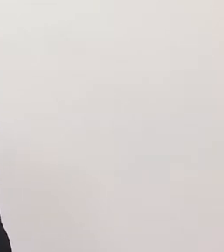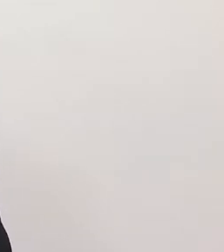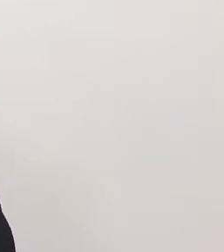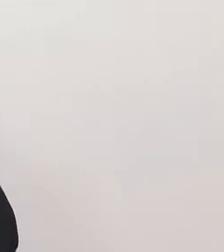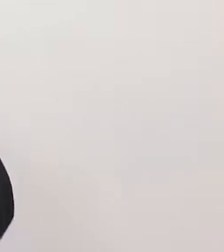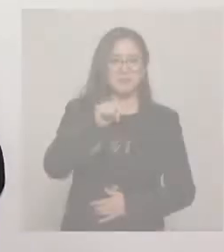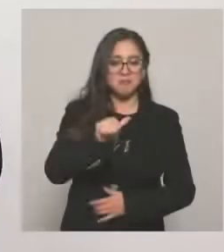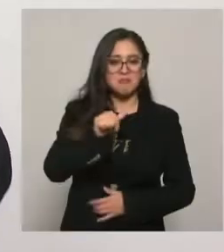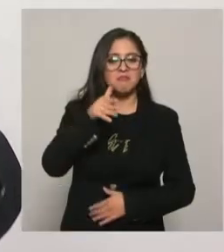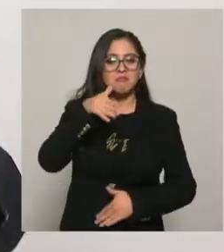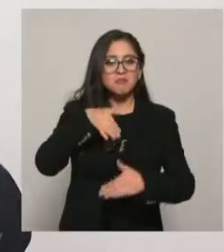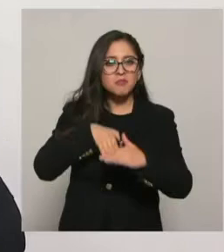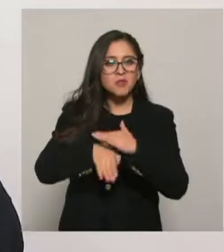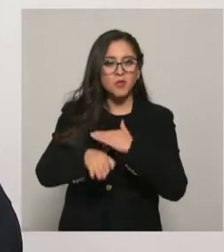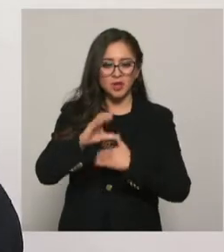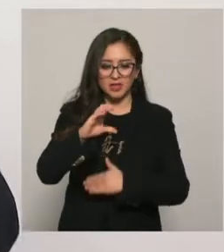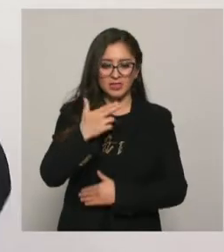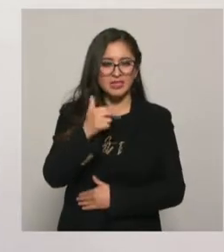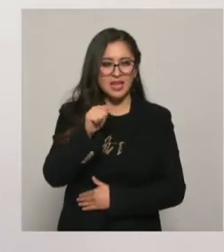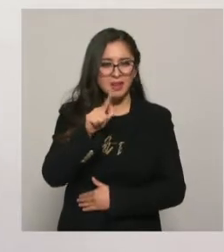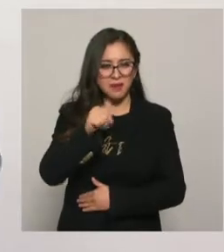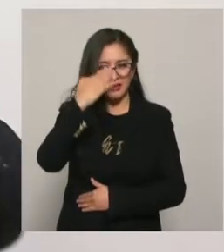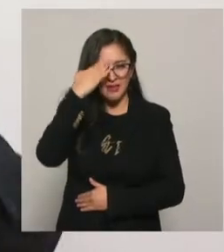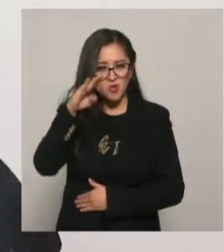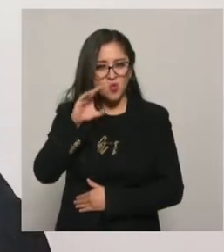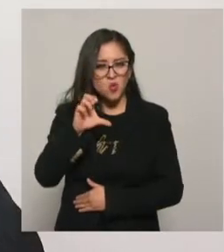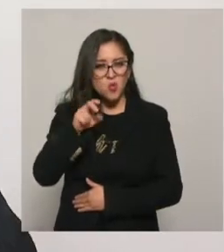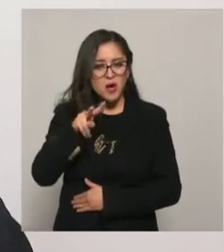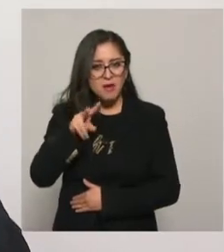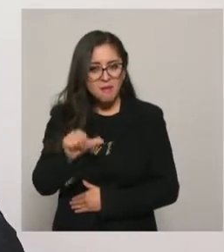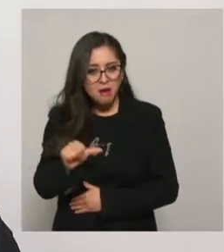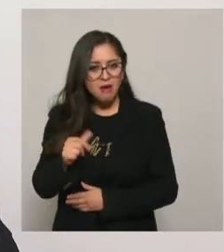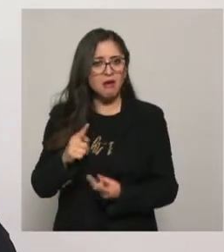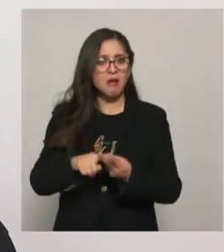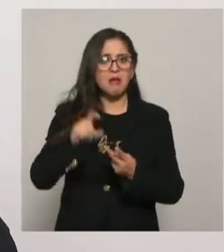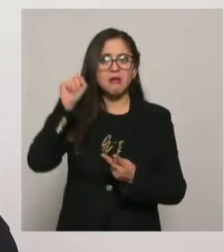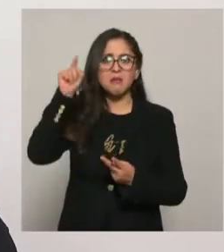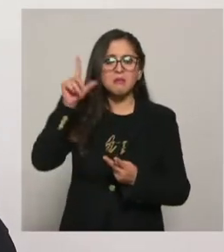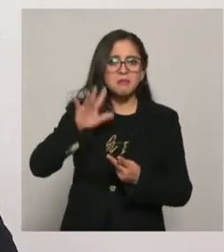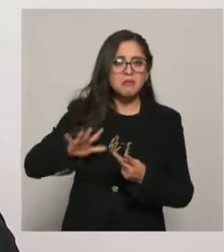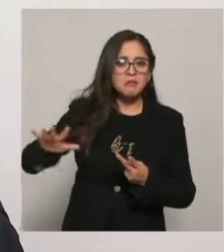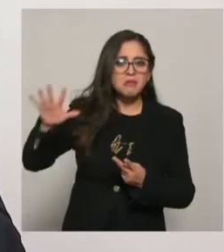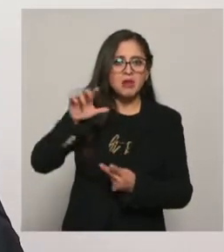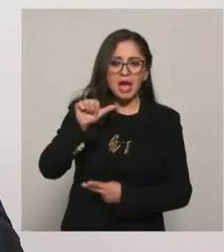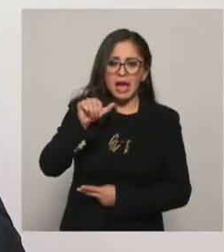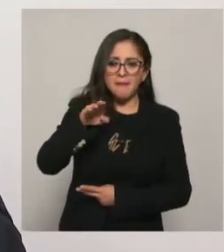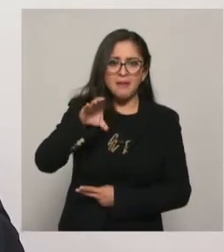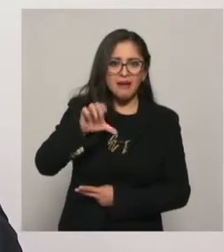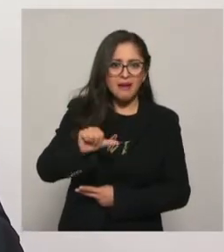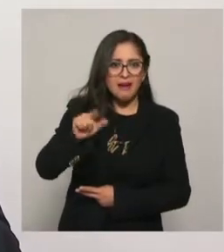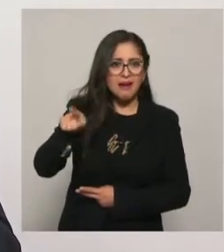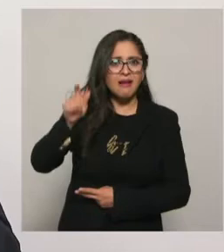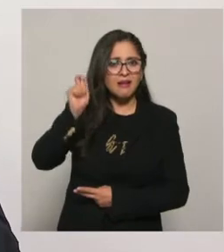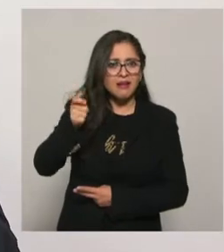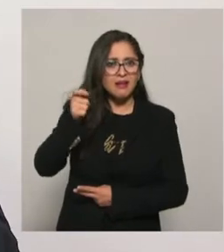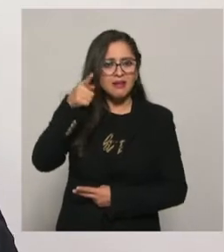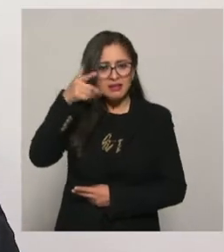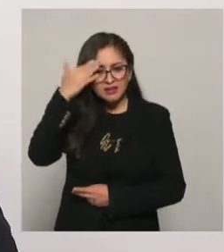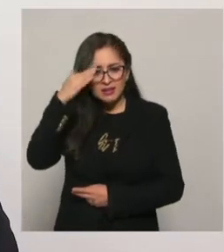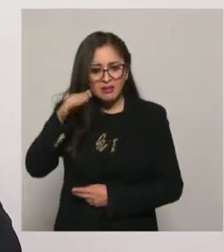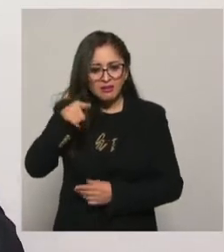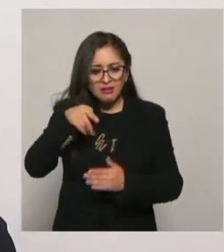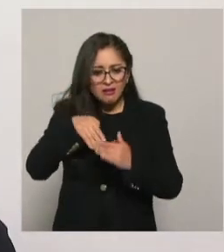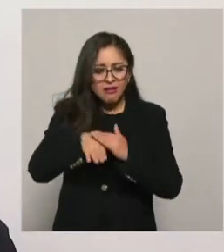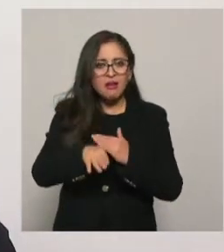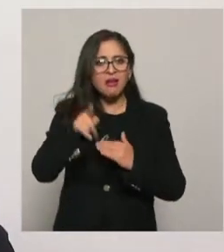también. ¿Dónde lo encontraron? En una cueva. Y tenemos lugares, por ejemplo, Tlalpan, San